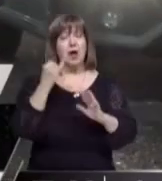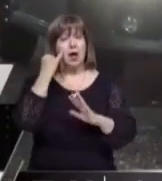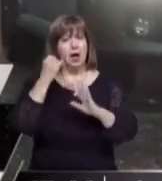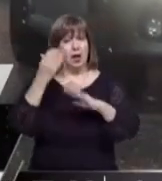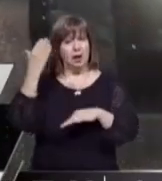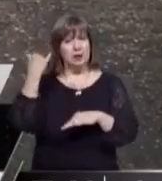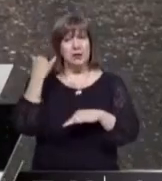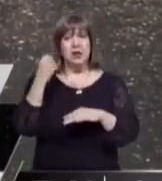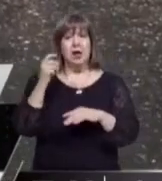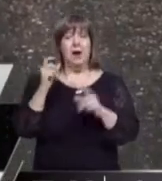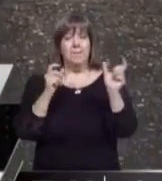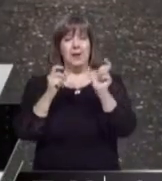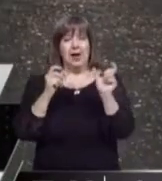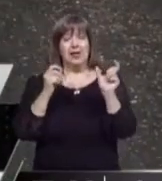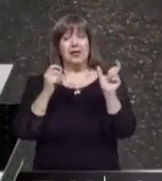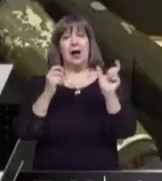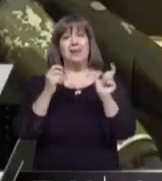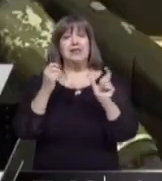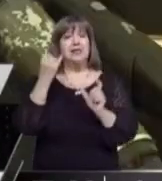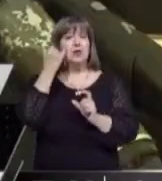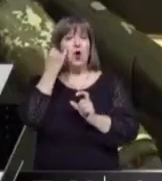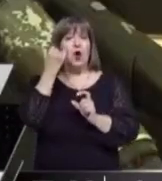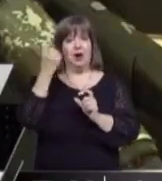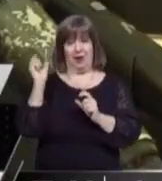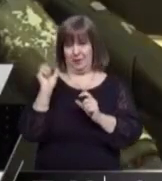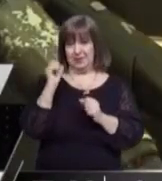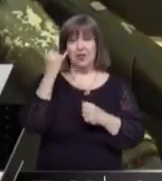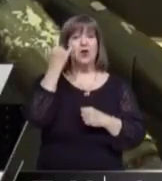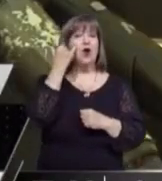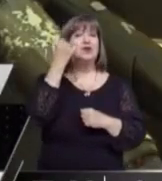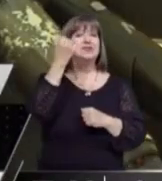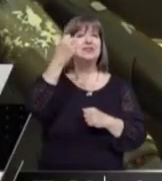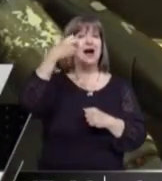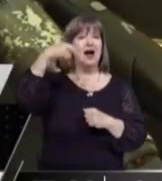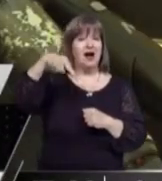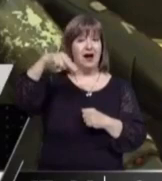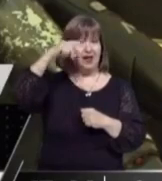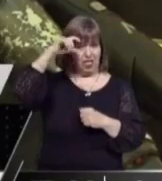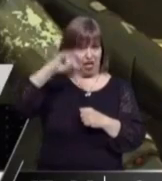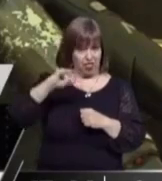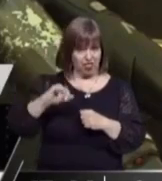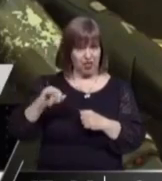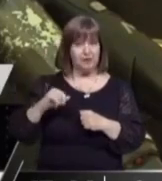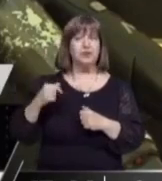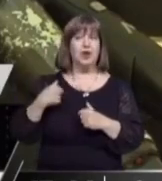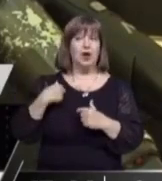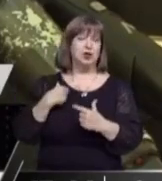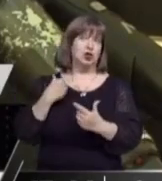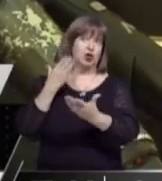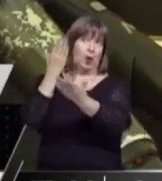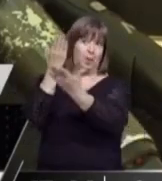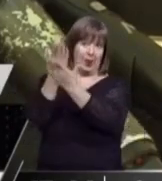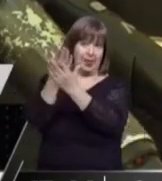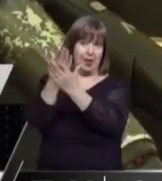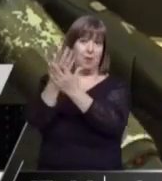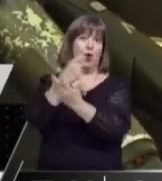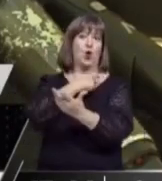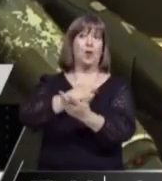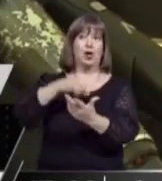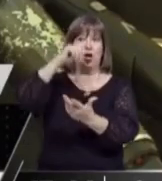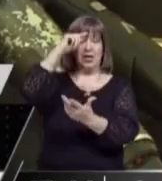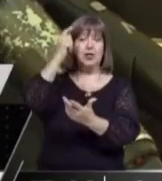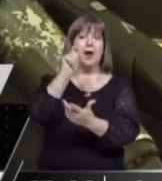después se redujo la pena, tiene que ver con algo que nosotros fuimos a pedir al Gobierno Nacional, que fue en